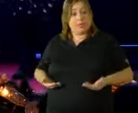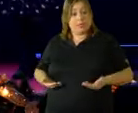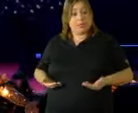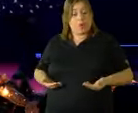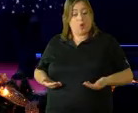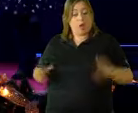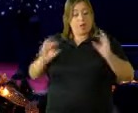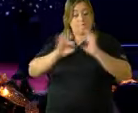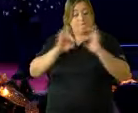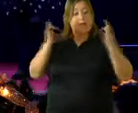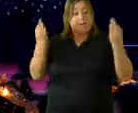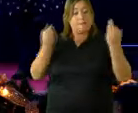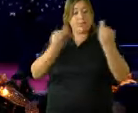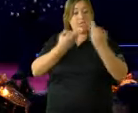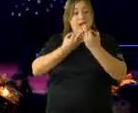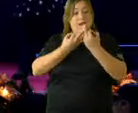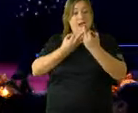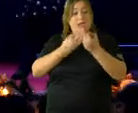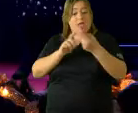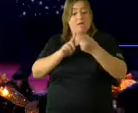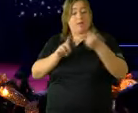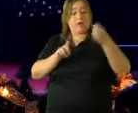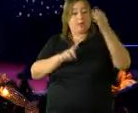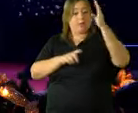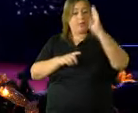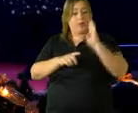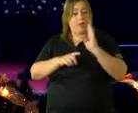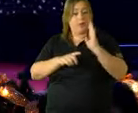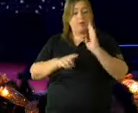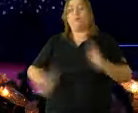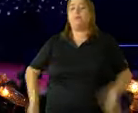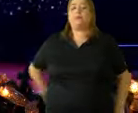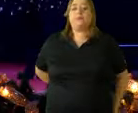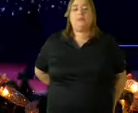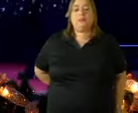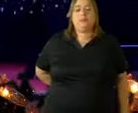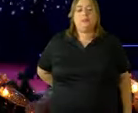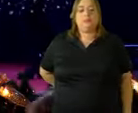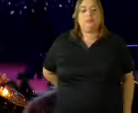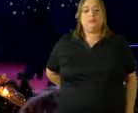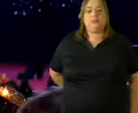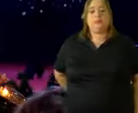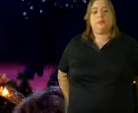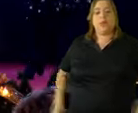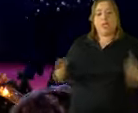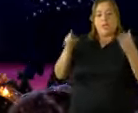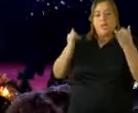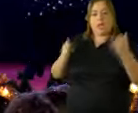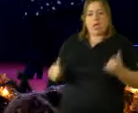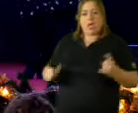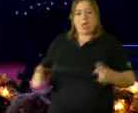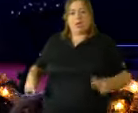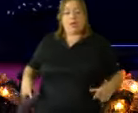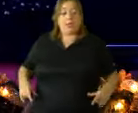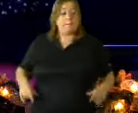Familia de Dios. ahora vas a vivir por